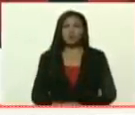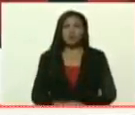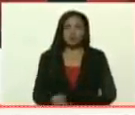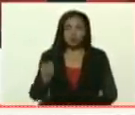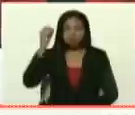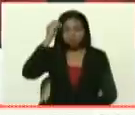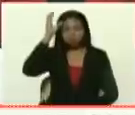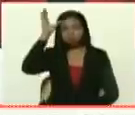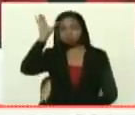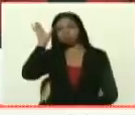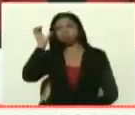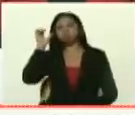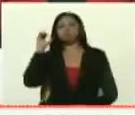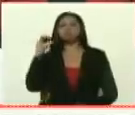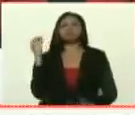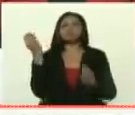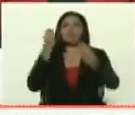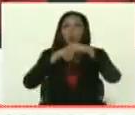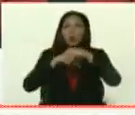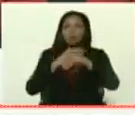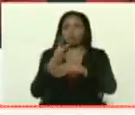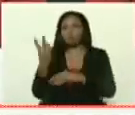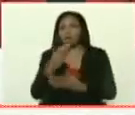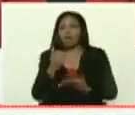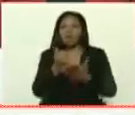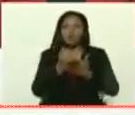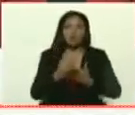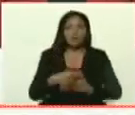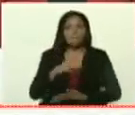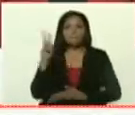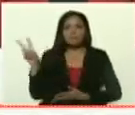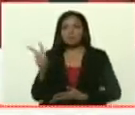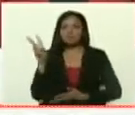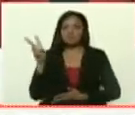de mediación, ayudar a Venezuela a